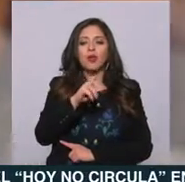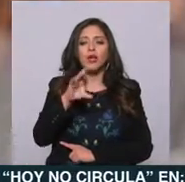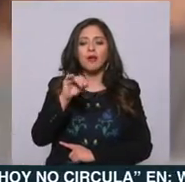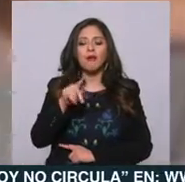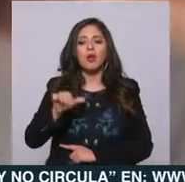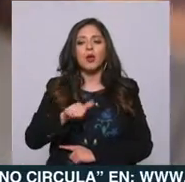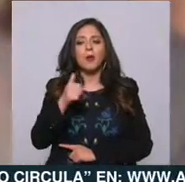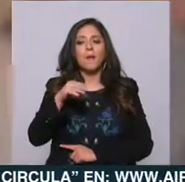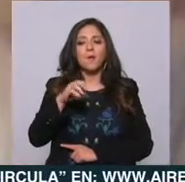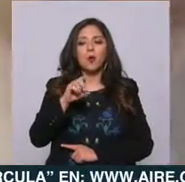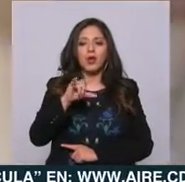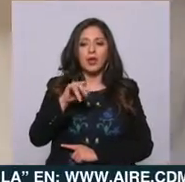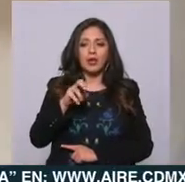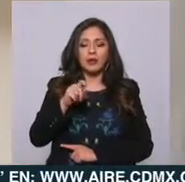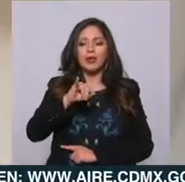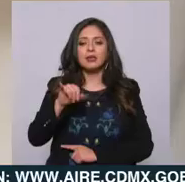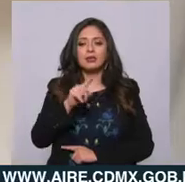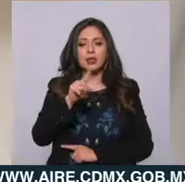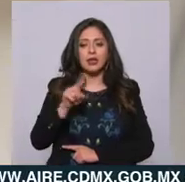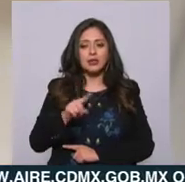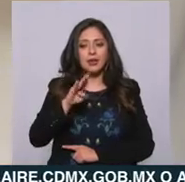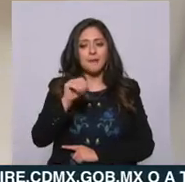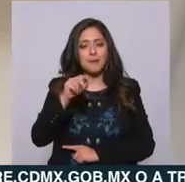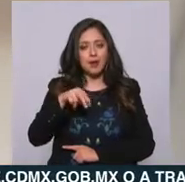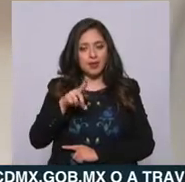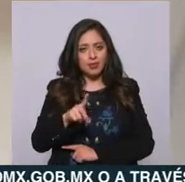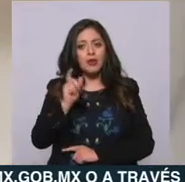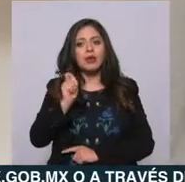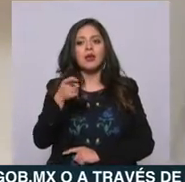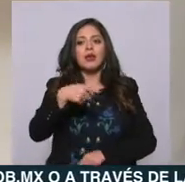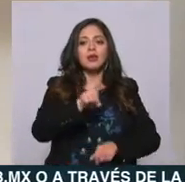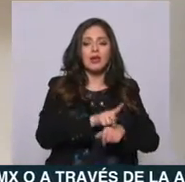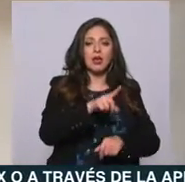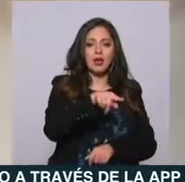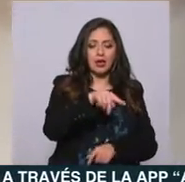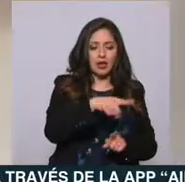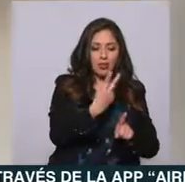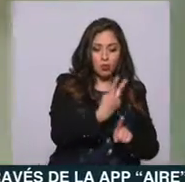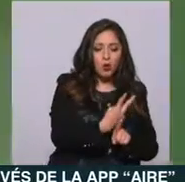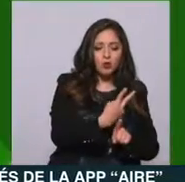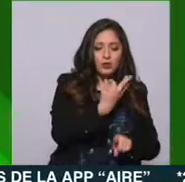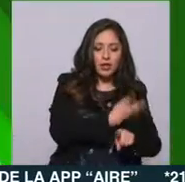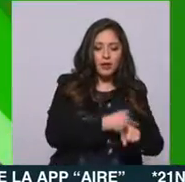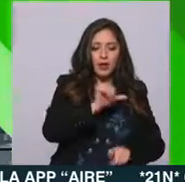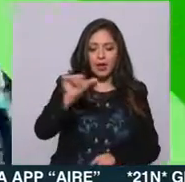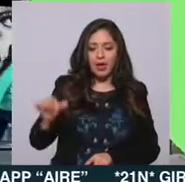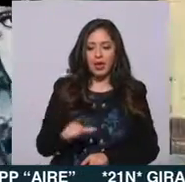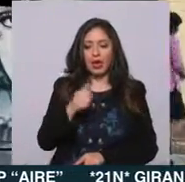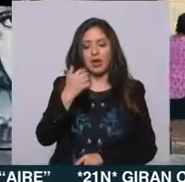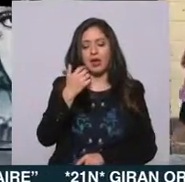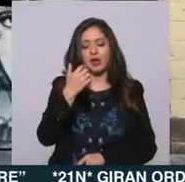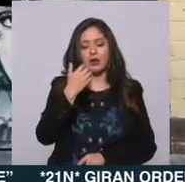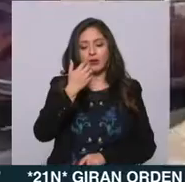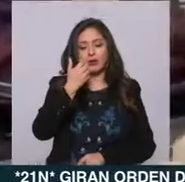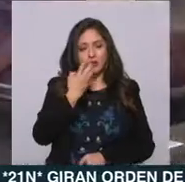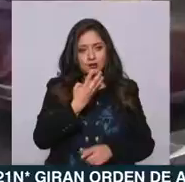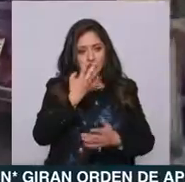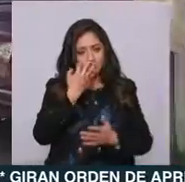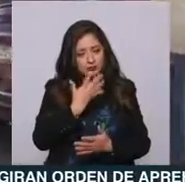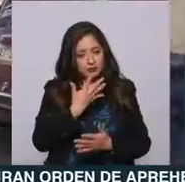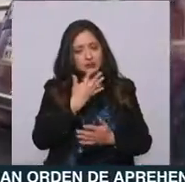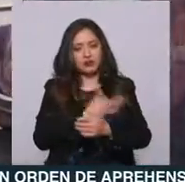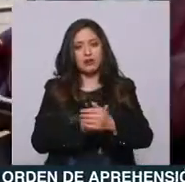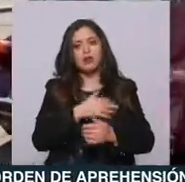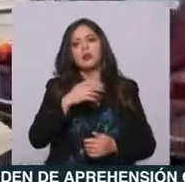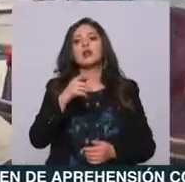de Molcajete Jazz Band. El evento se llevará a cabo de 14 a 16 horas. Cierre su fin de semana con